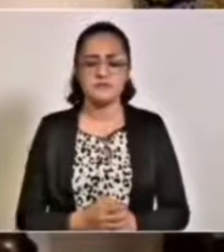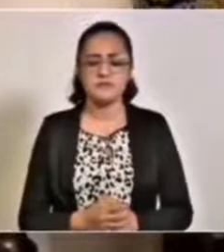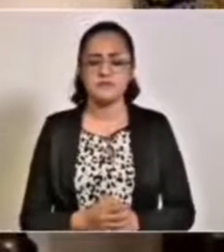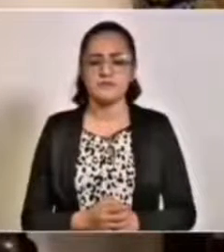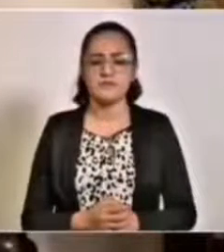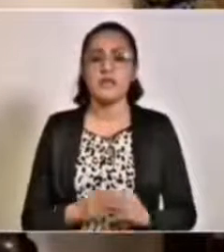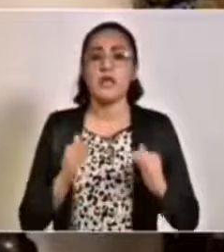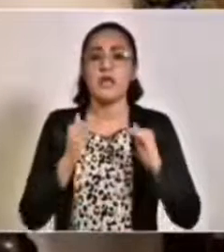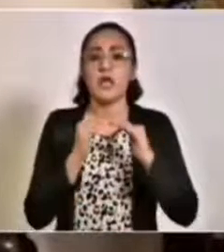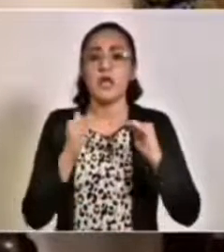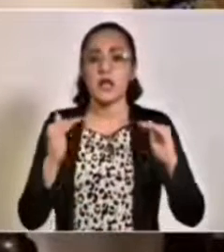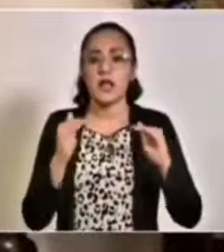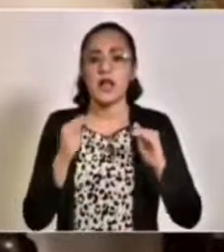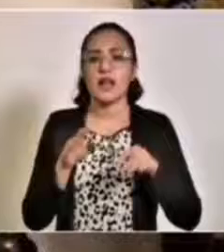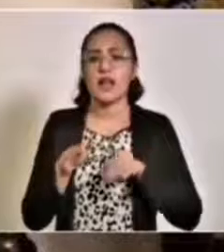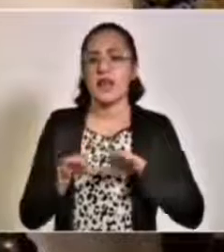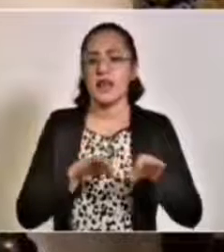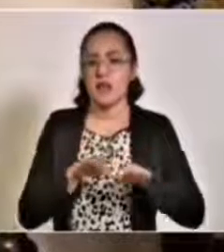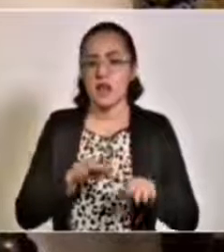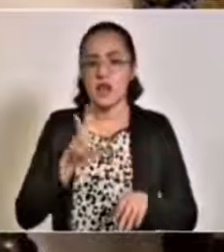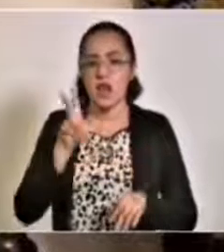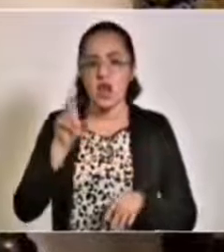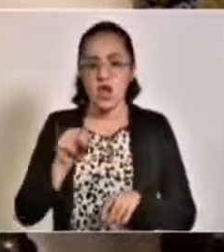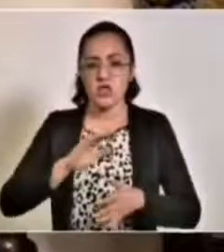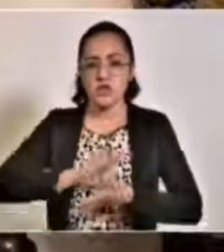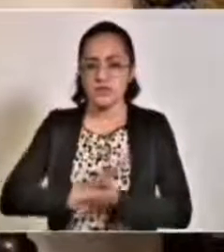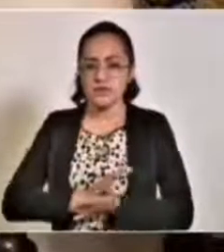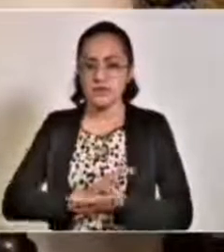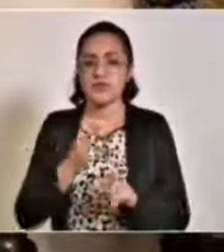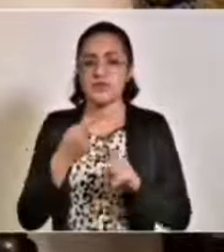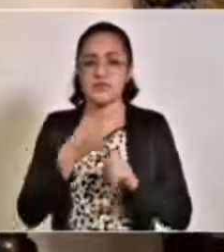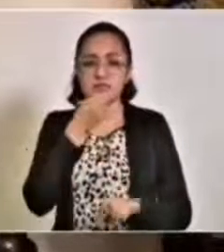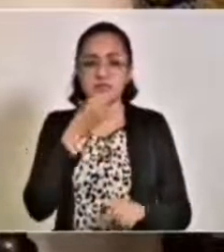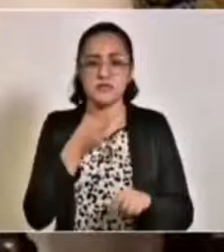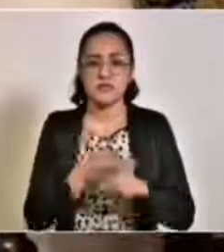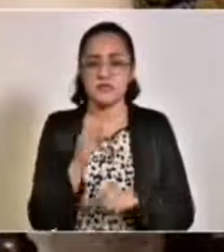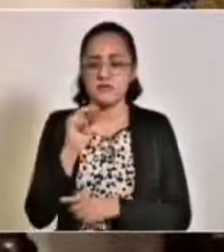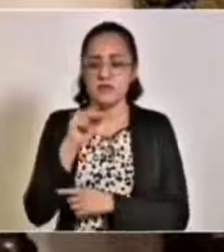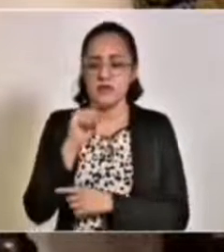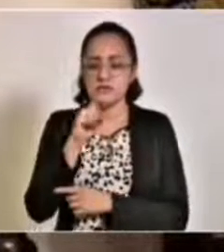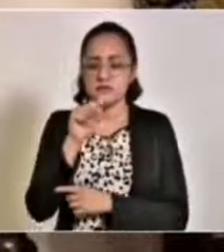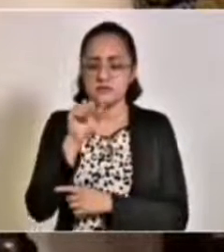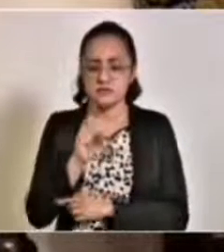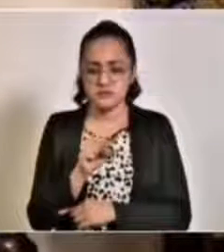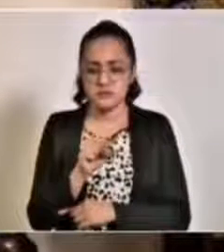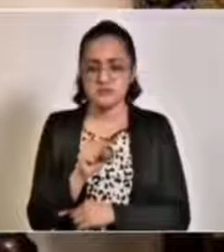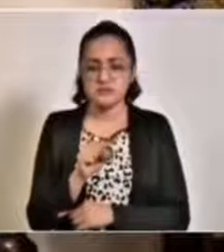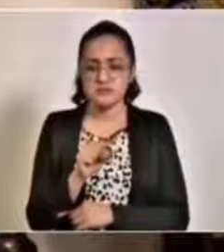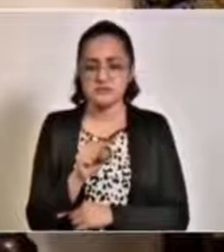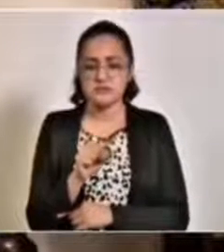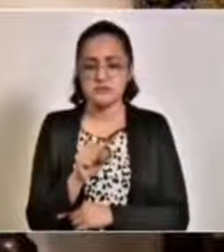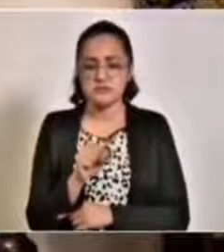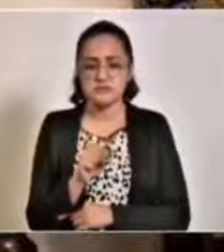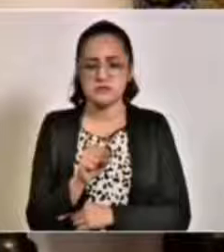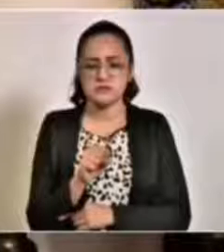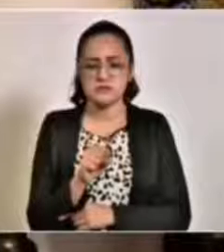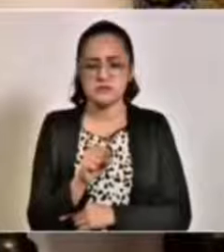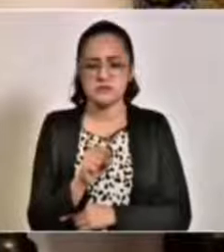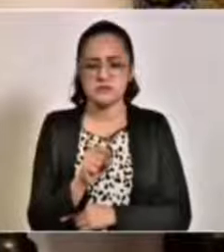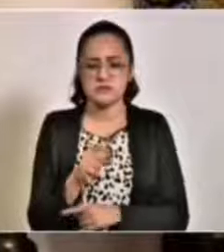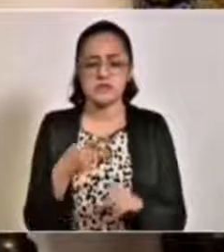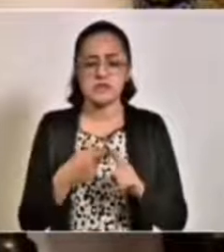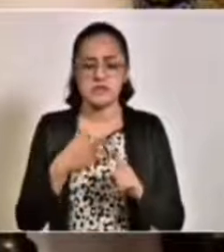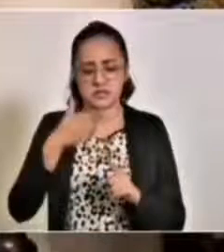De Igualdad Laboral y No Discriminación de la Secretaría de Finanzas, cabeza